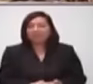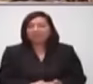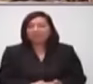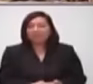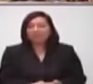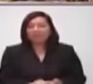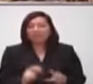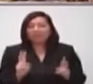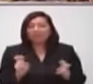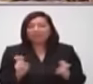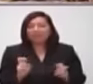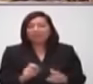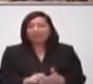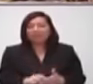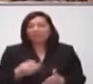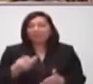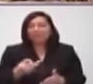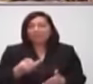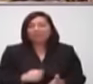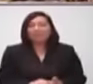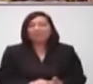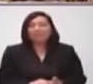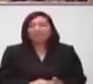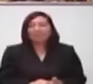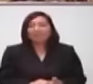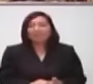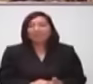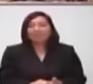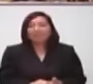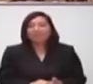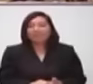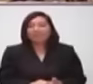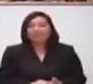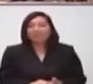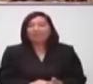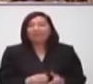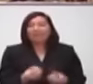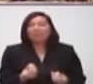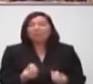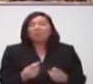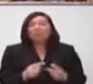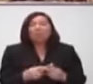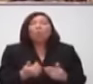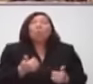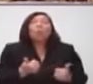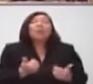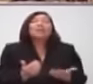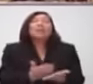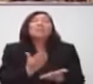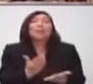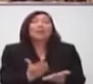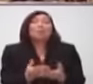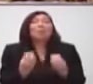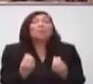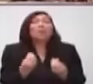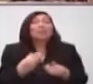como es un tema altamente especializado y que están referencias de cómo se origina, cuál es la causal y por